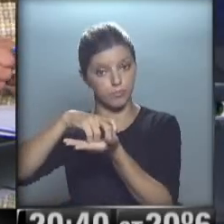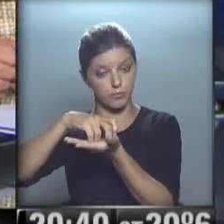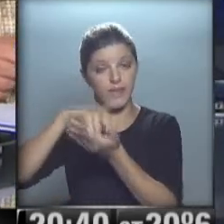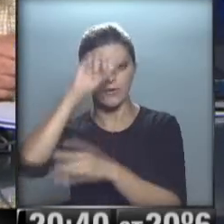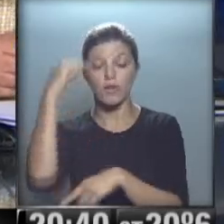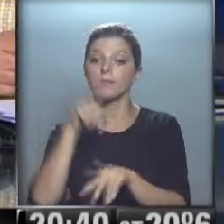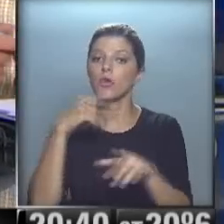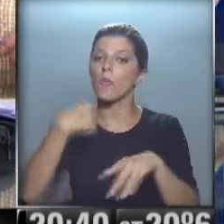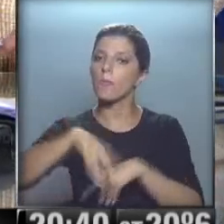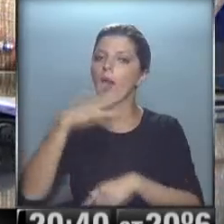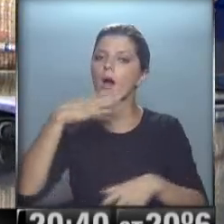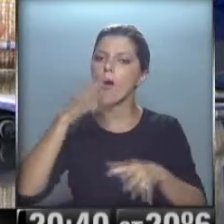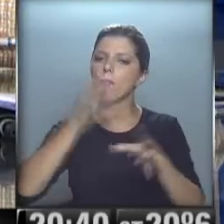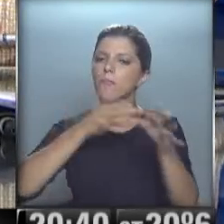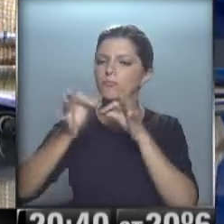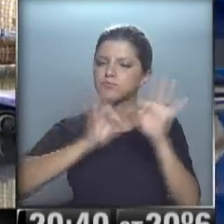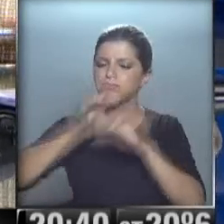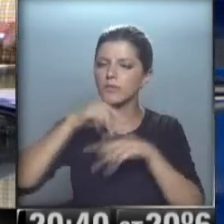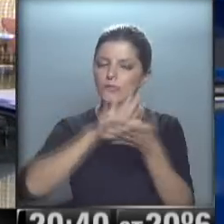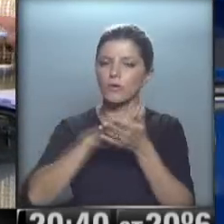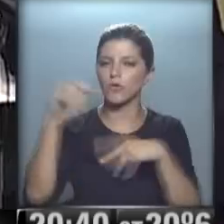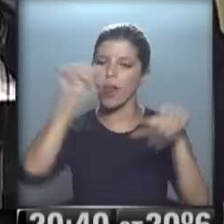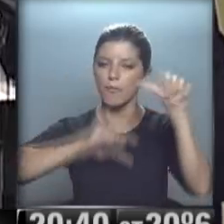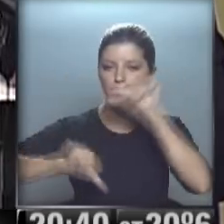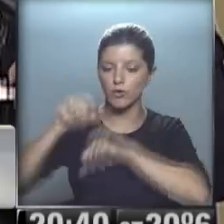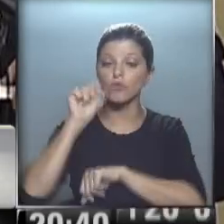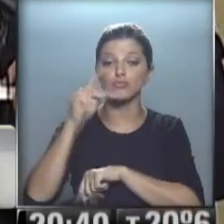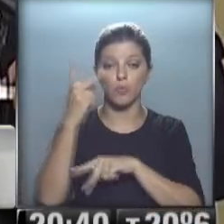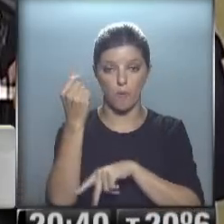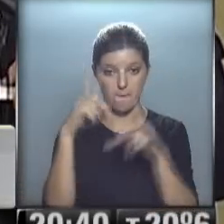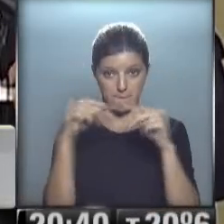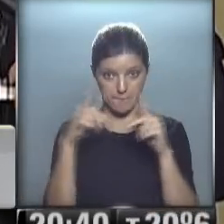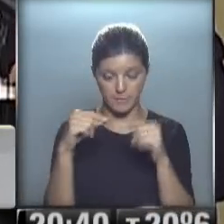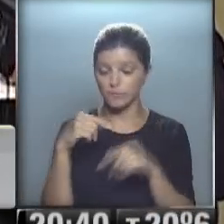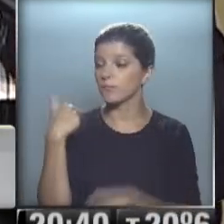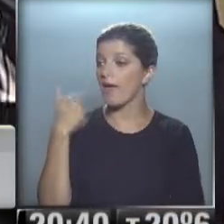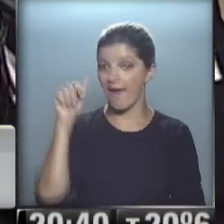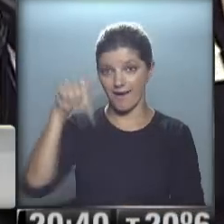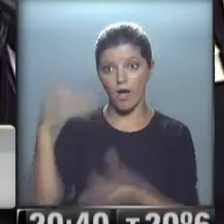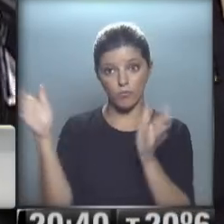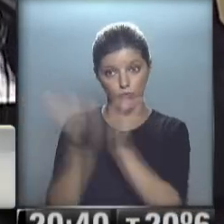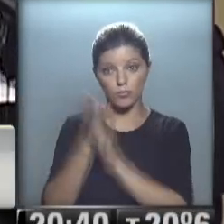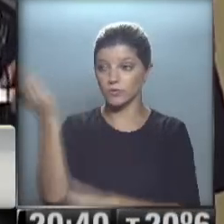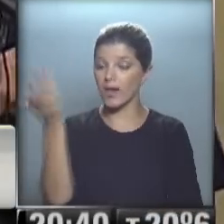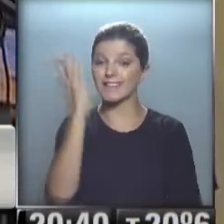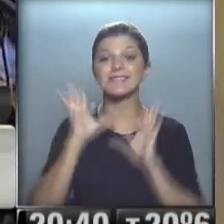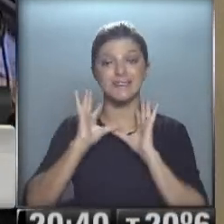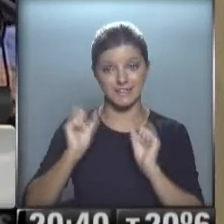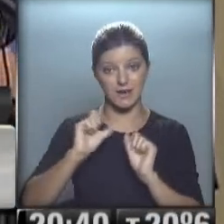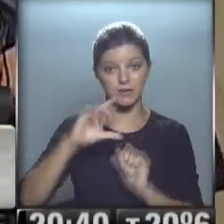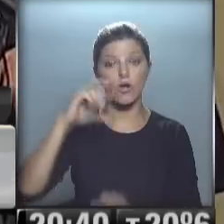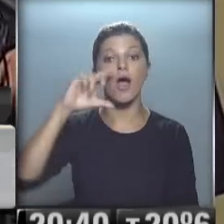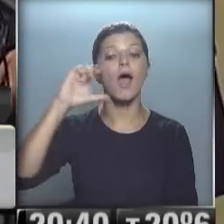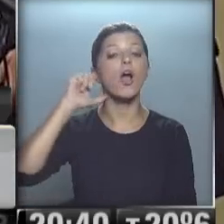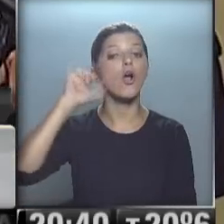propuestas realizadas por laboratorios por la cuestión precios. Estamos aquí junto al secretario Augusto Costa